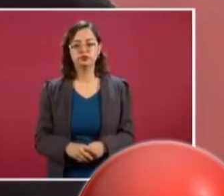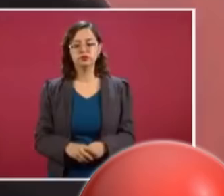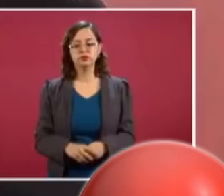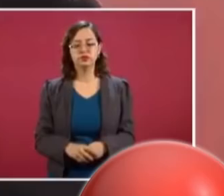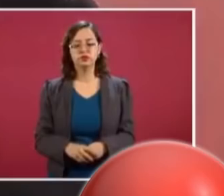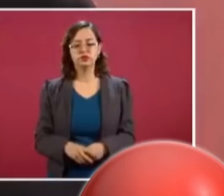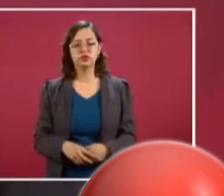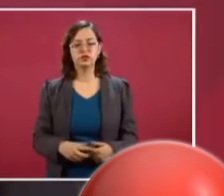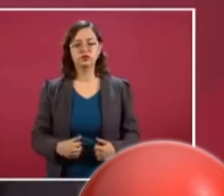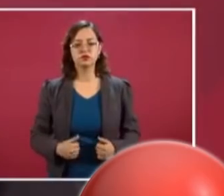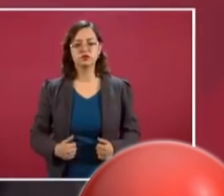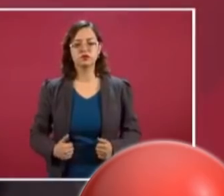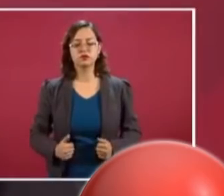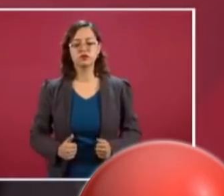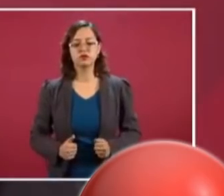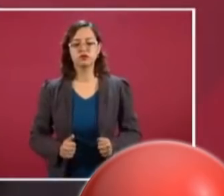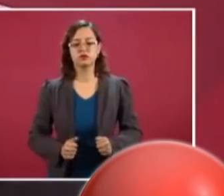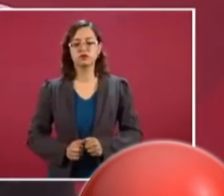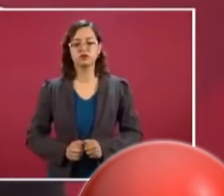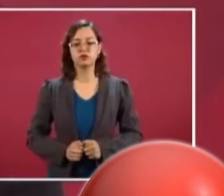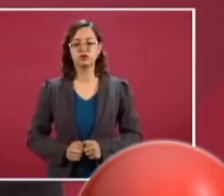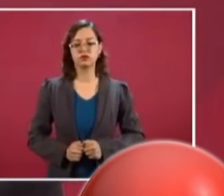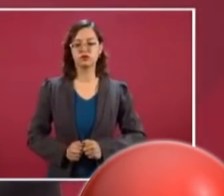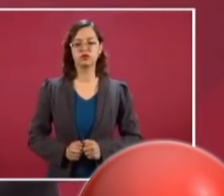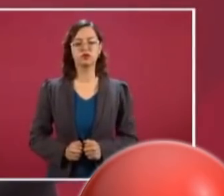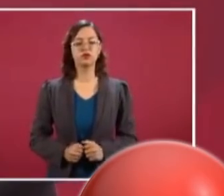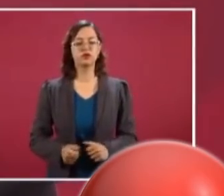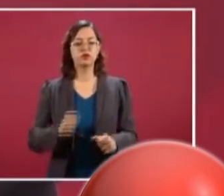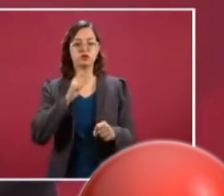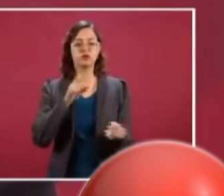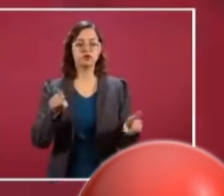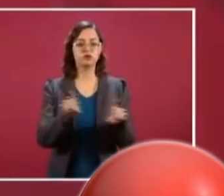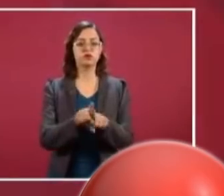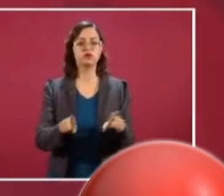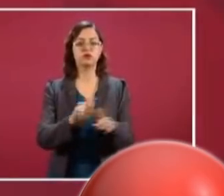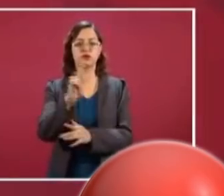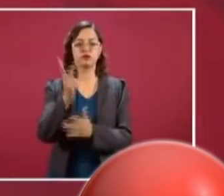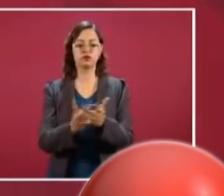de este programa de inversión,